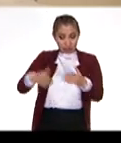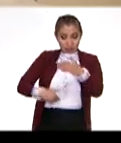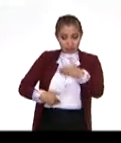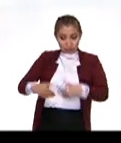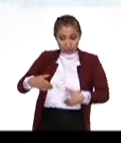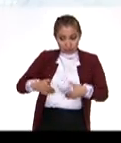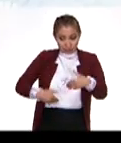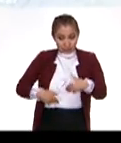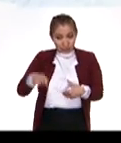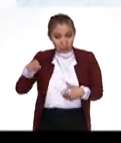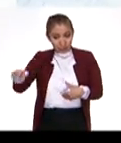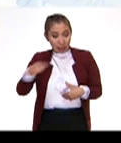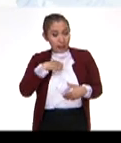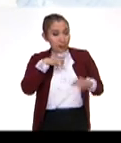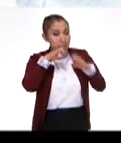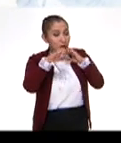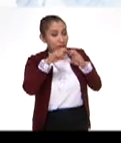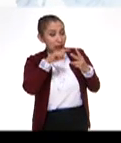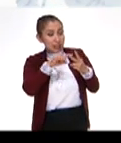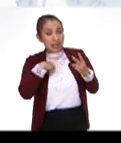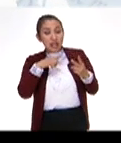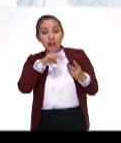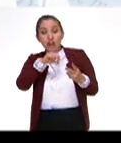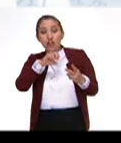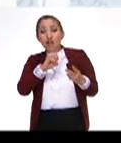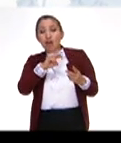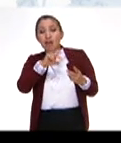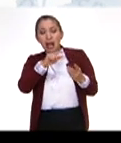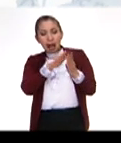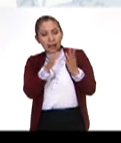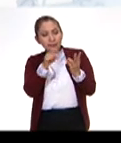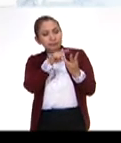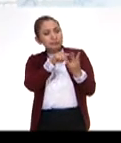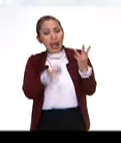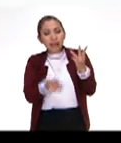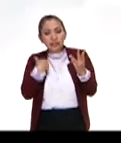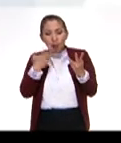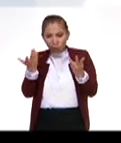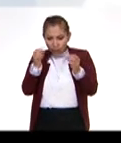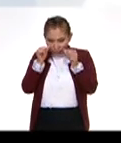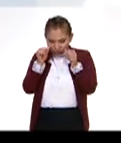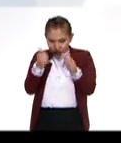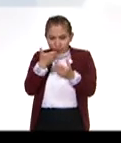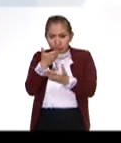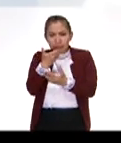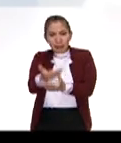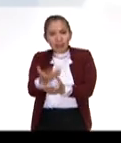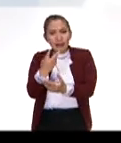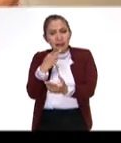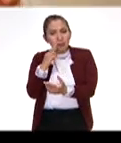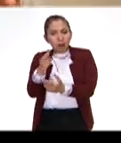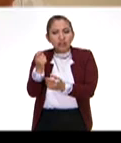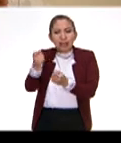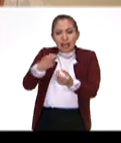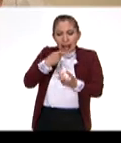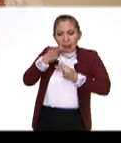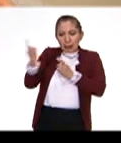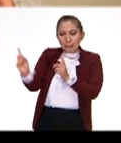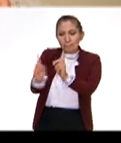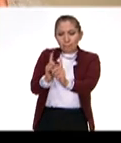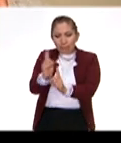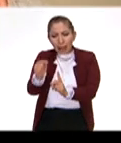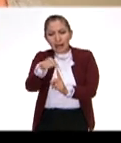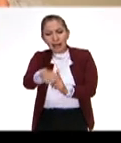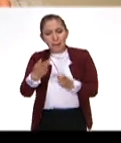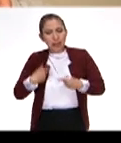teatro entre el periodismo y la novela es esta posibilidad de concentrarse muy bien en las voces, en